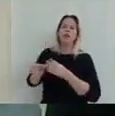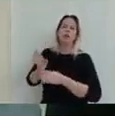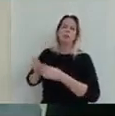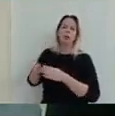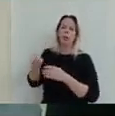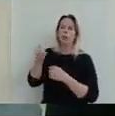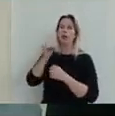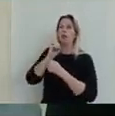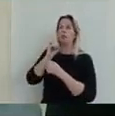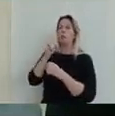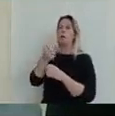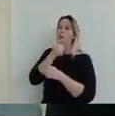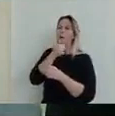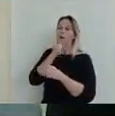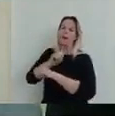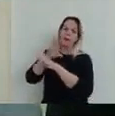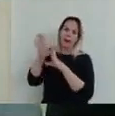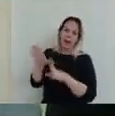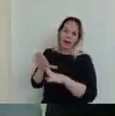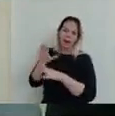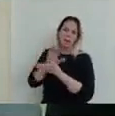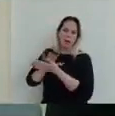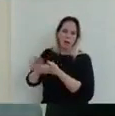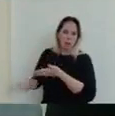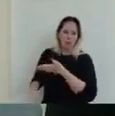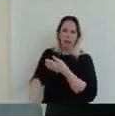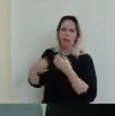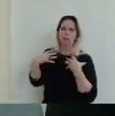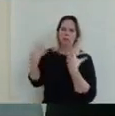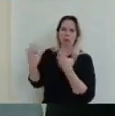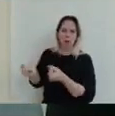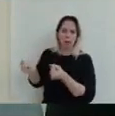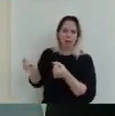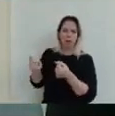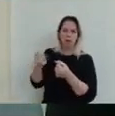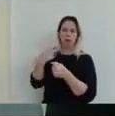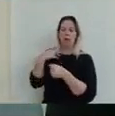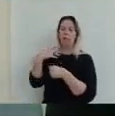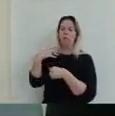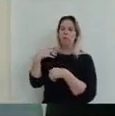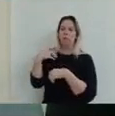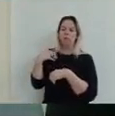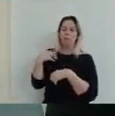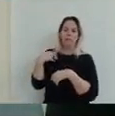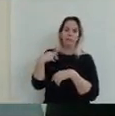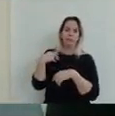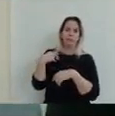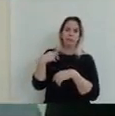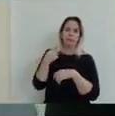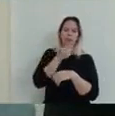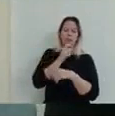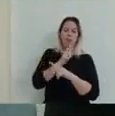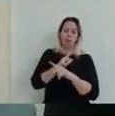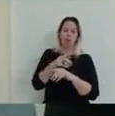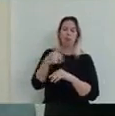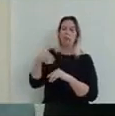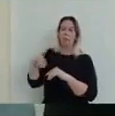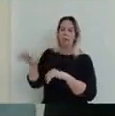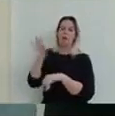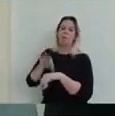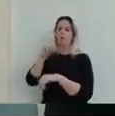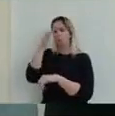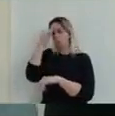ver el grado de toxinas que puede llegar o que podría llegar a tener el agua en este momento, ¿no? Y esto se fundamenta